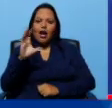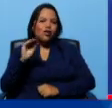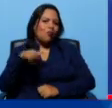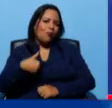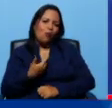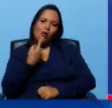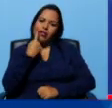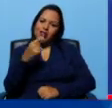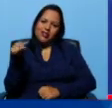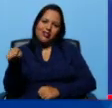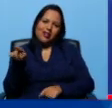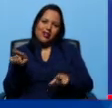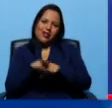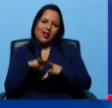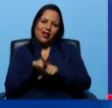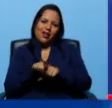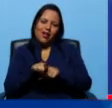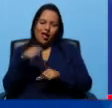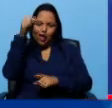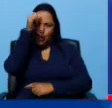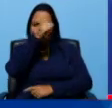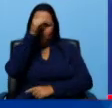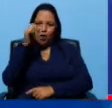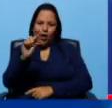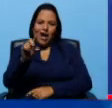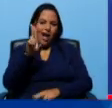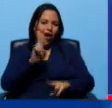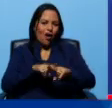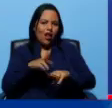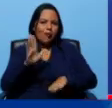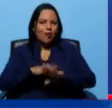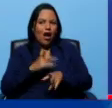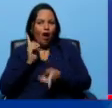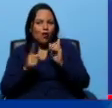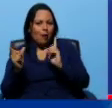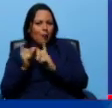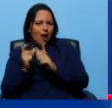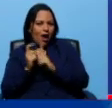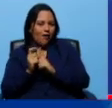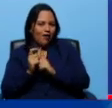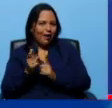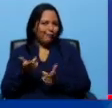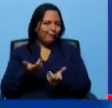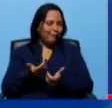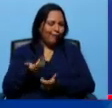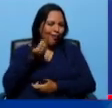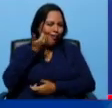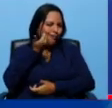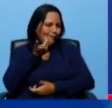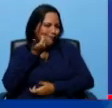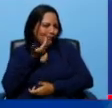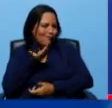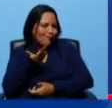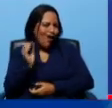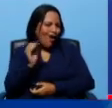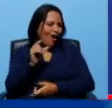eso. Domingo de caraota, porque le agregan alguna frase poco